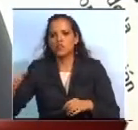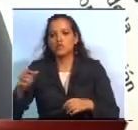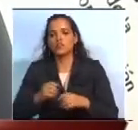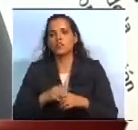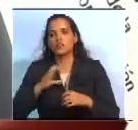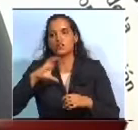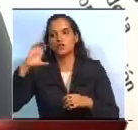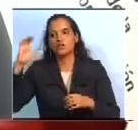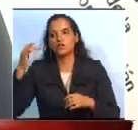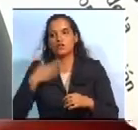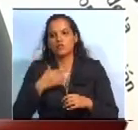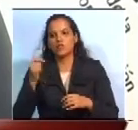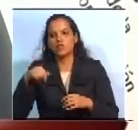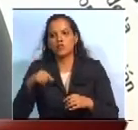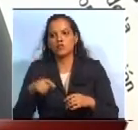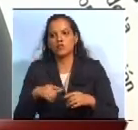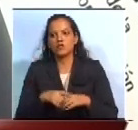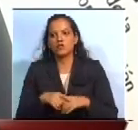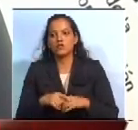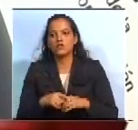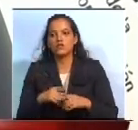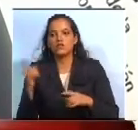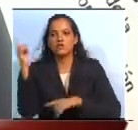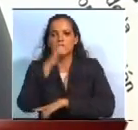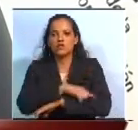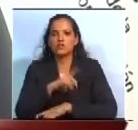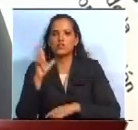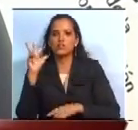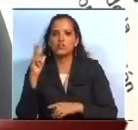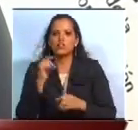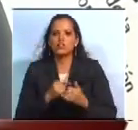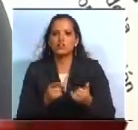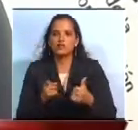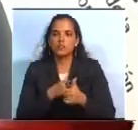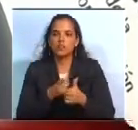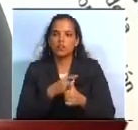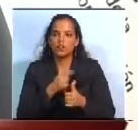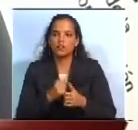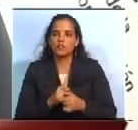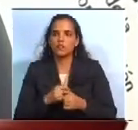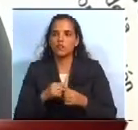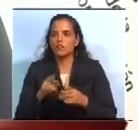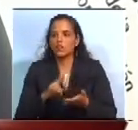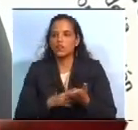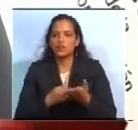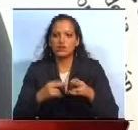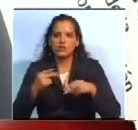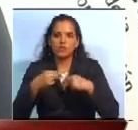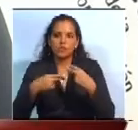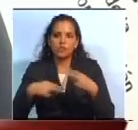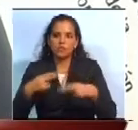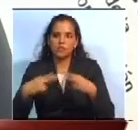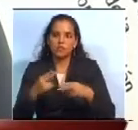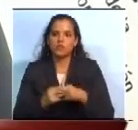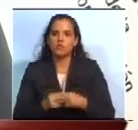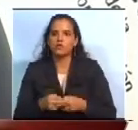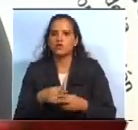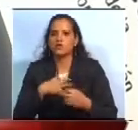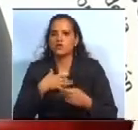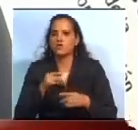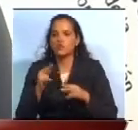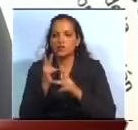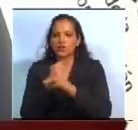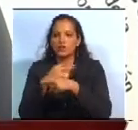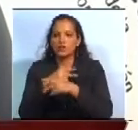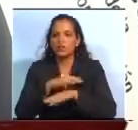esta feria concierto van a tener tres fases. La una, que va a ser una rueda de negocios en la cual van a estar